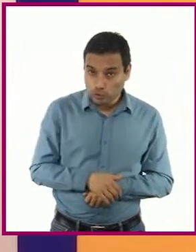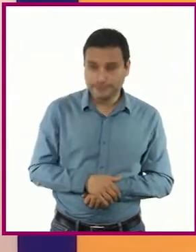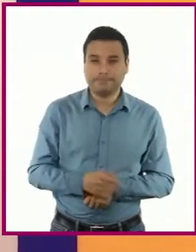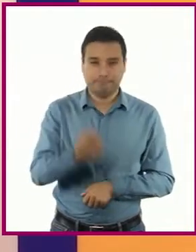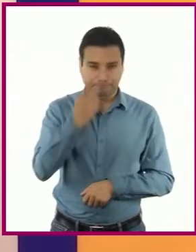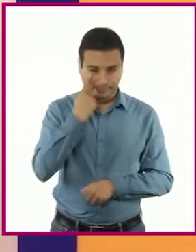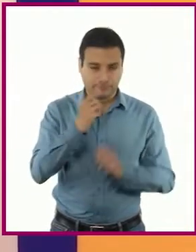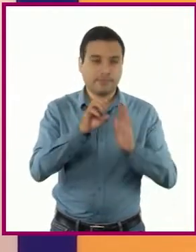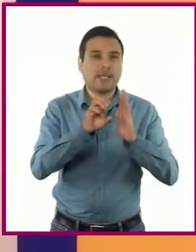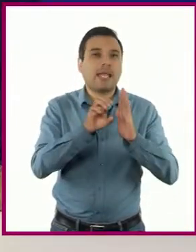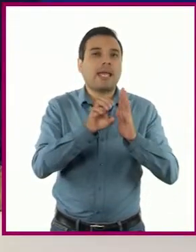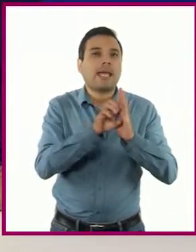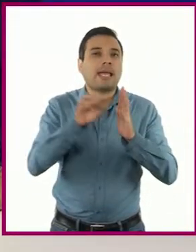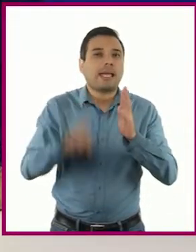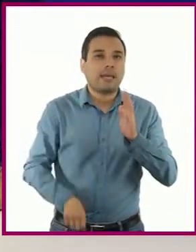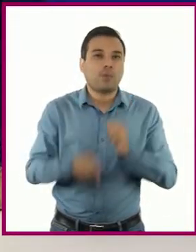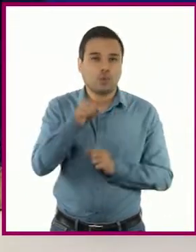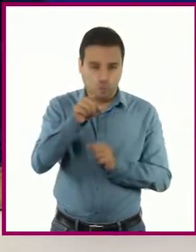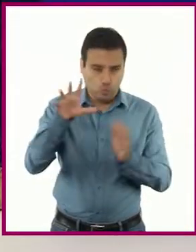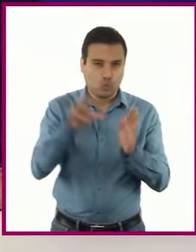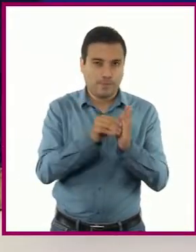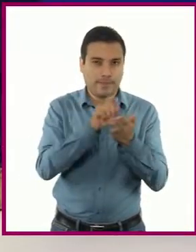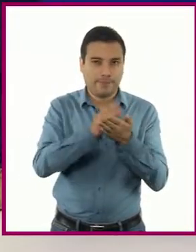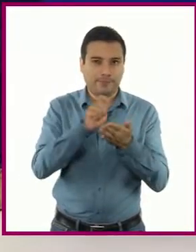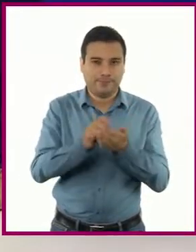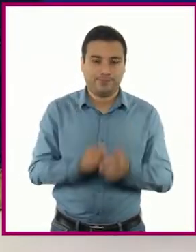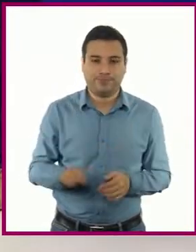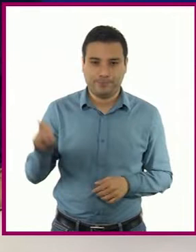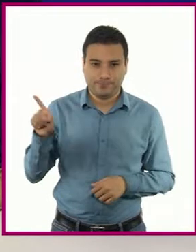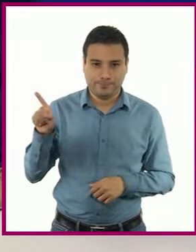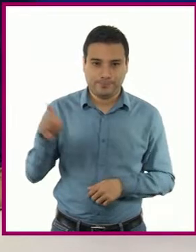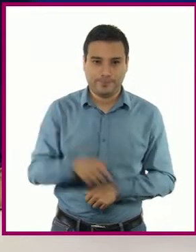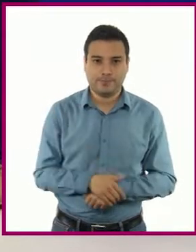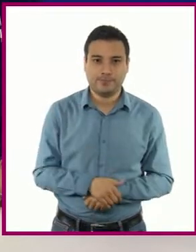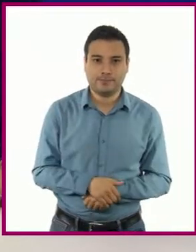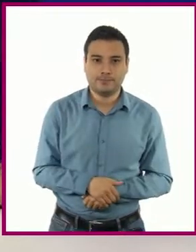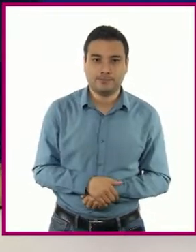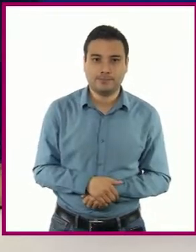pantalla. Tomen nota de ellos. De,